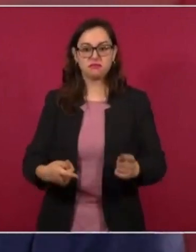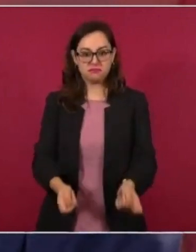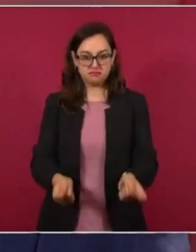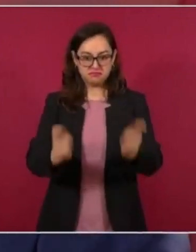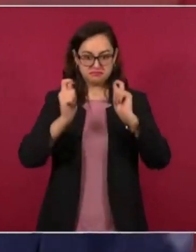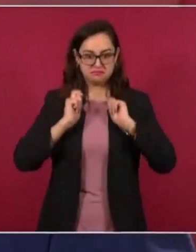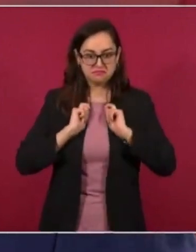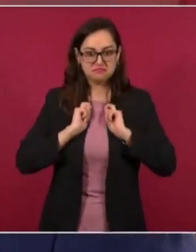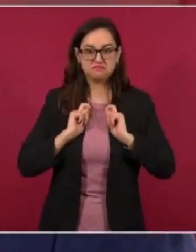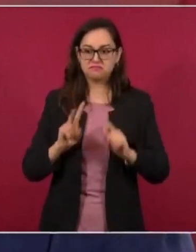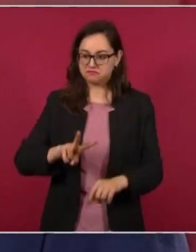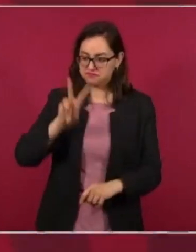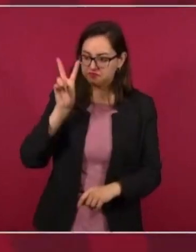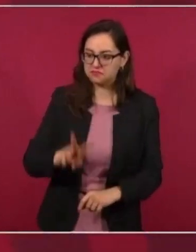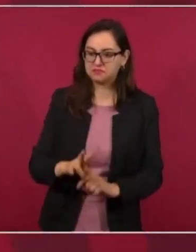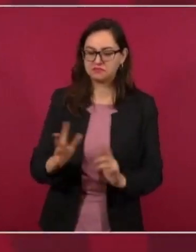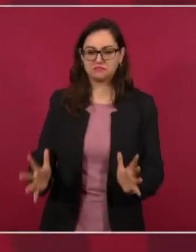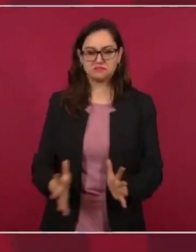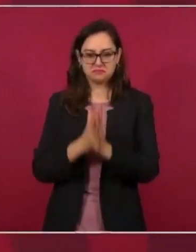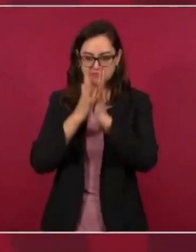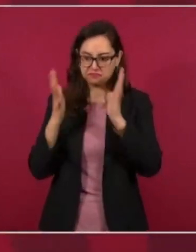para hacer valer la democracia,